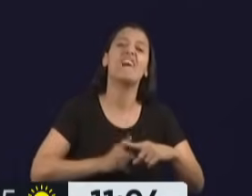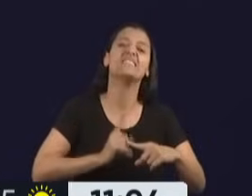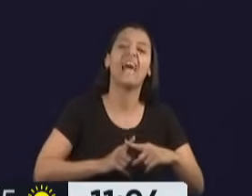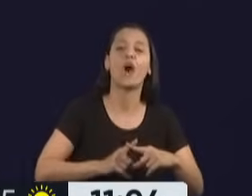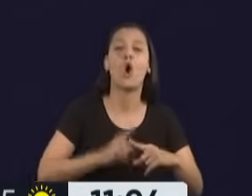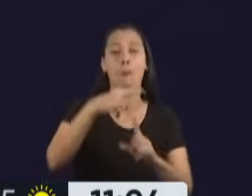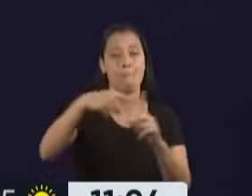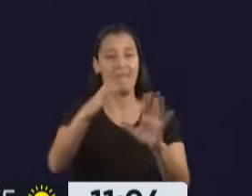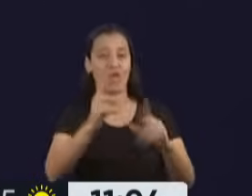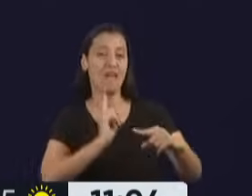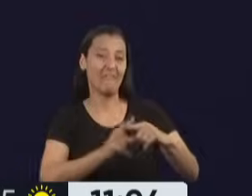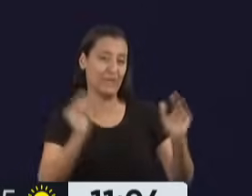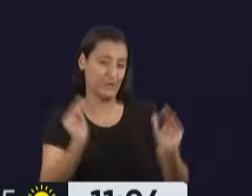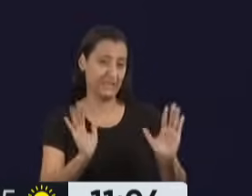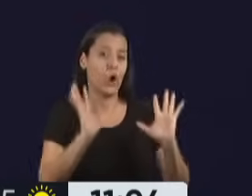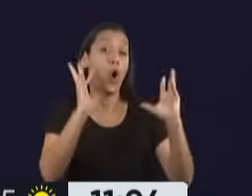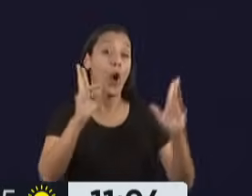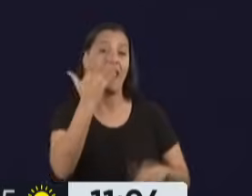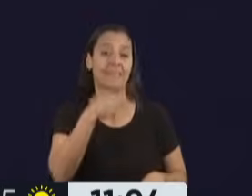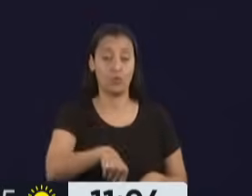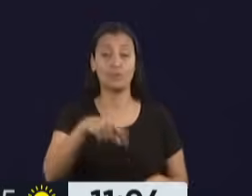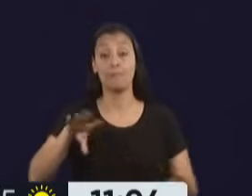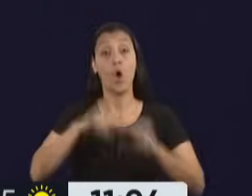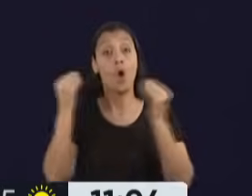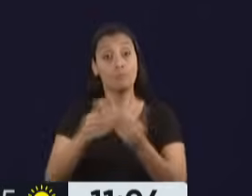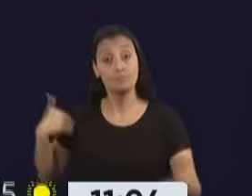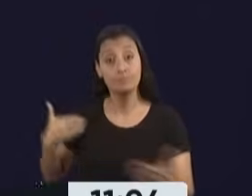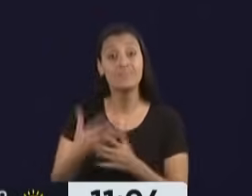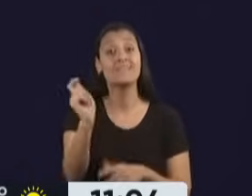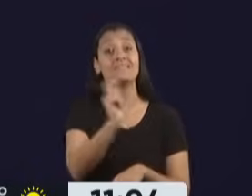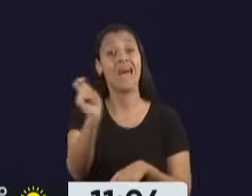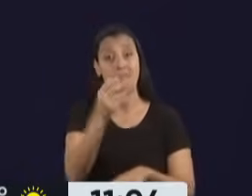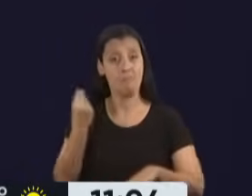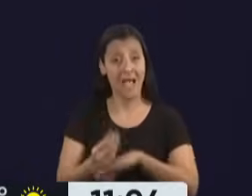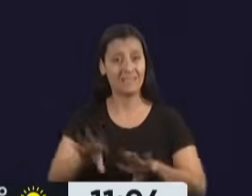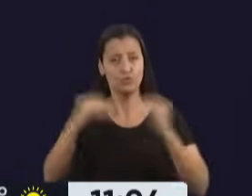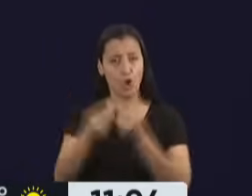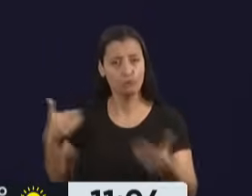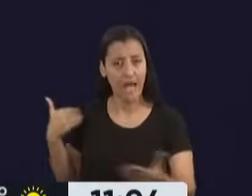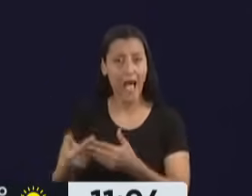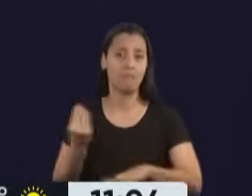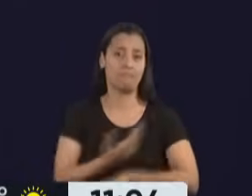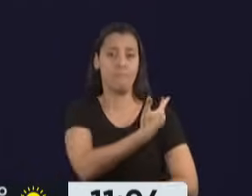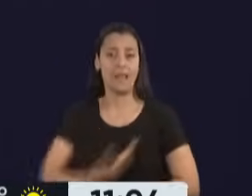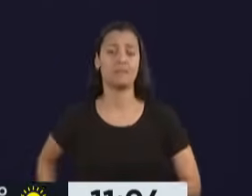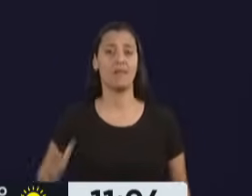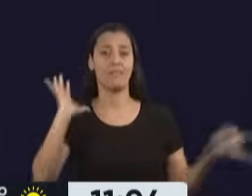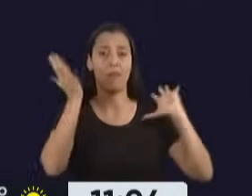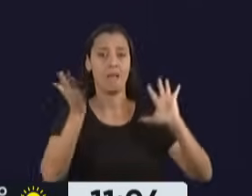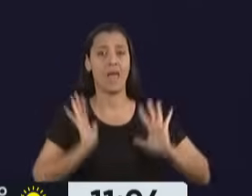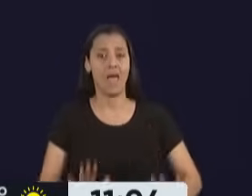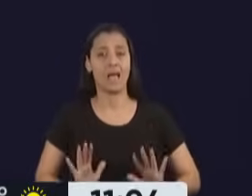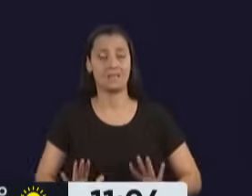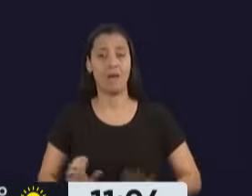mediodía. Bueno, hoy se cumplen efectivamente 6 meses desde que el presidente asumió